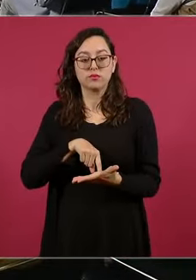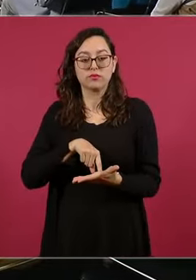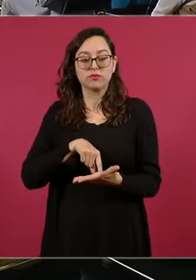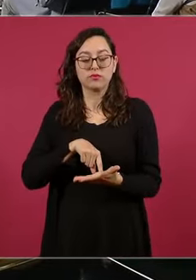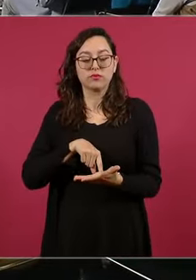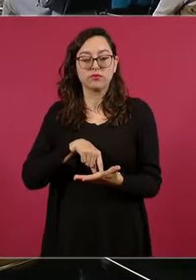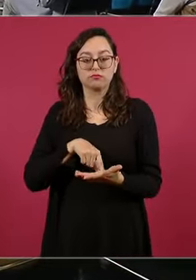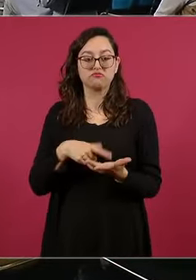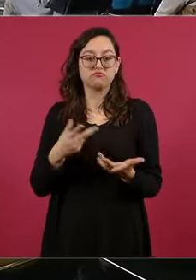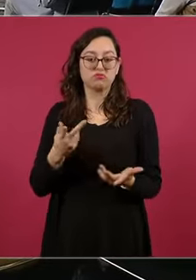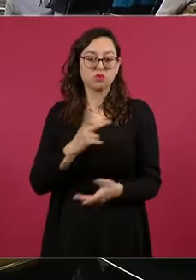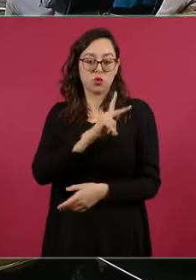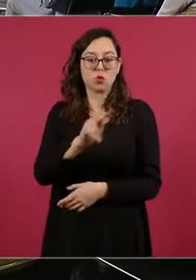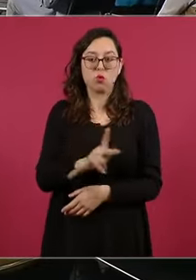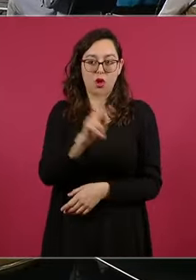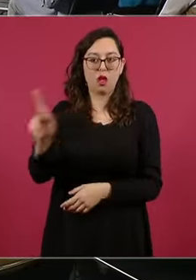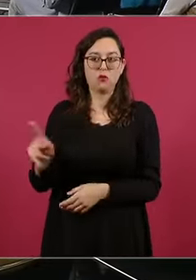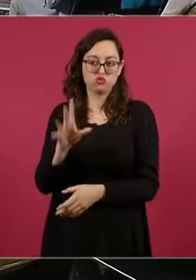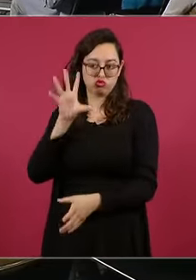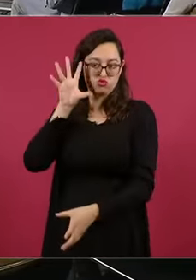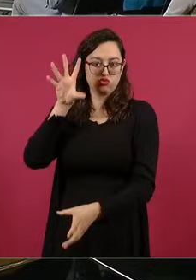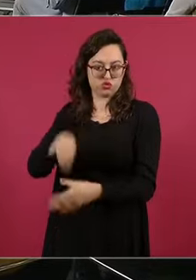pues el Museo de los Pueblos de Morelos.